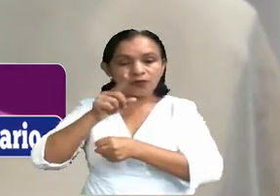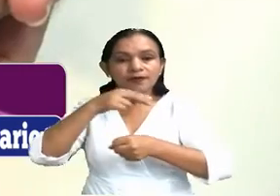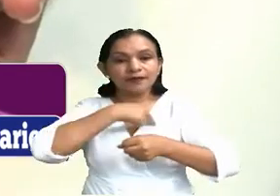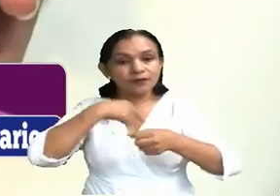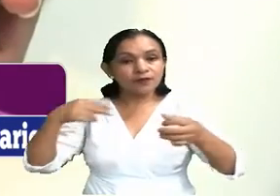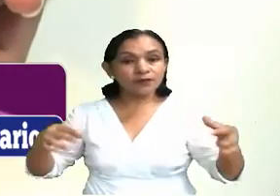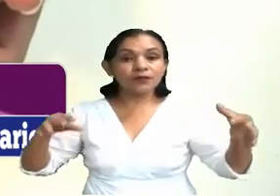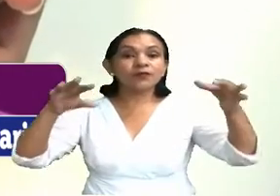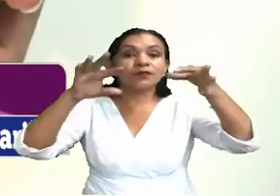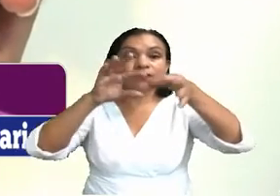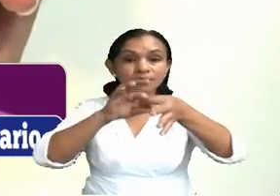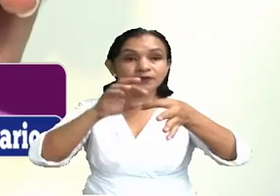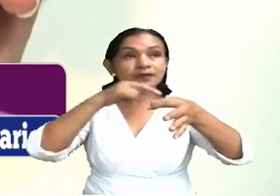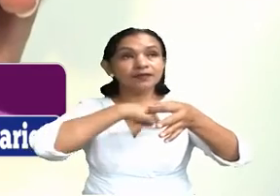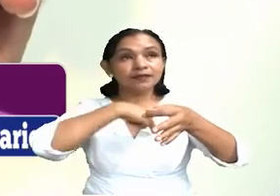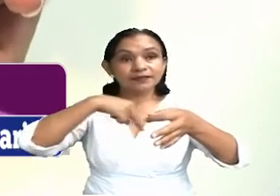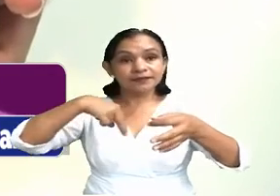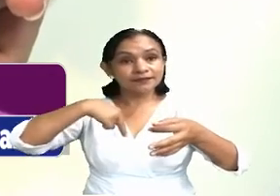quehacer